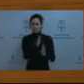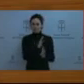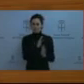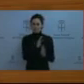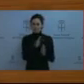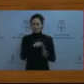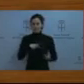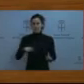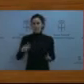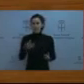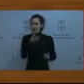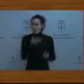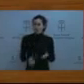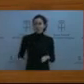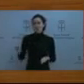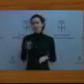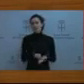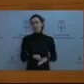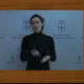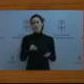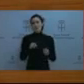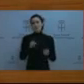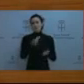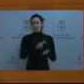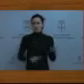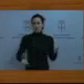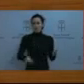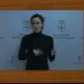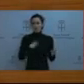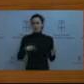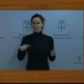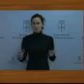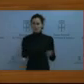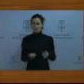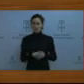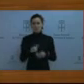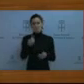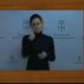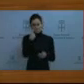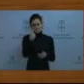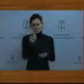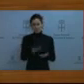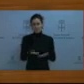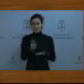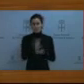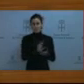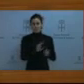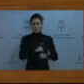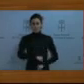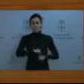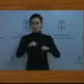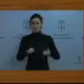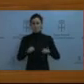ahora incluyen Galicia y Cantabria. Y fíjense si demuestran la poca solidez de